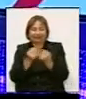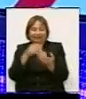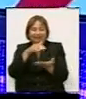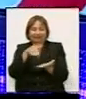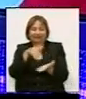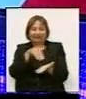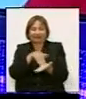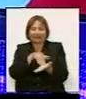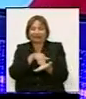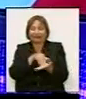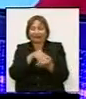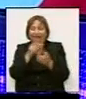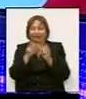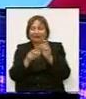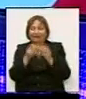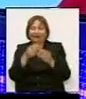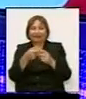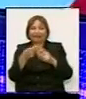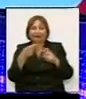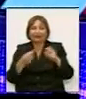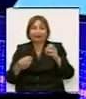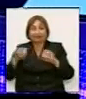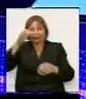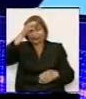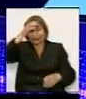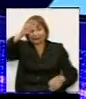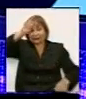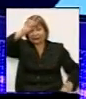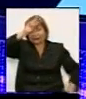audiencia pública desde la región Cusco de